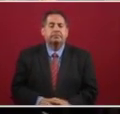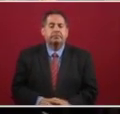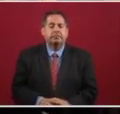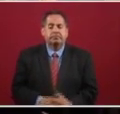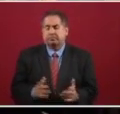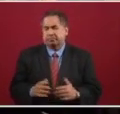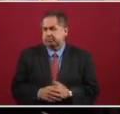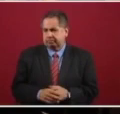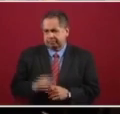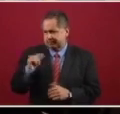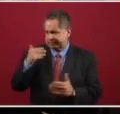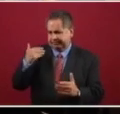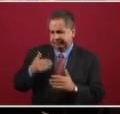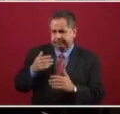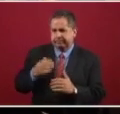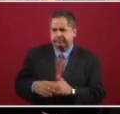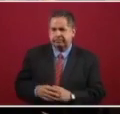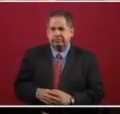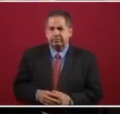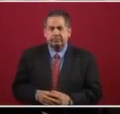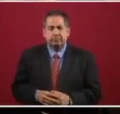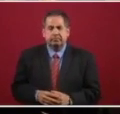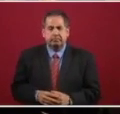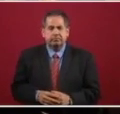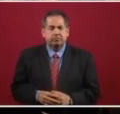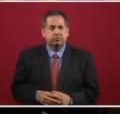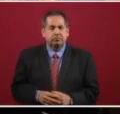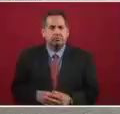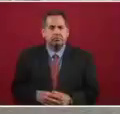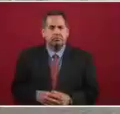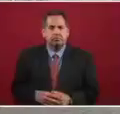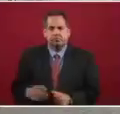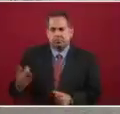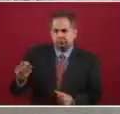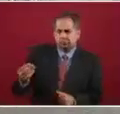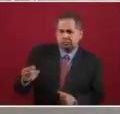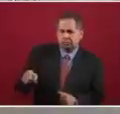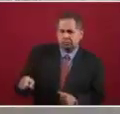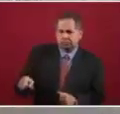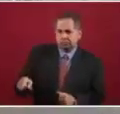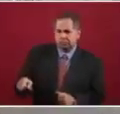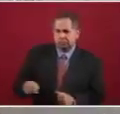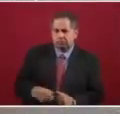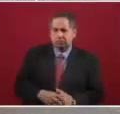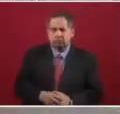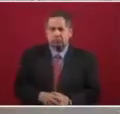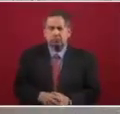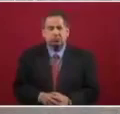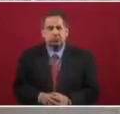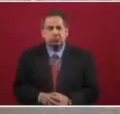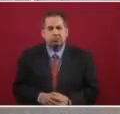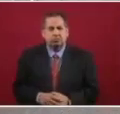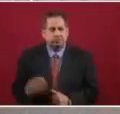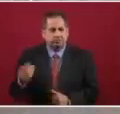En los últimos tiempos, Gutiérrez Barrios a Carlos Salinas, pero no escribió Gutiérrez Barrios en periódicos.